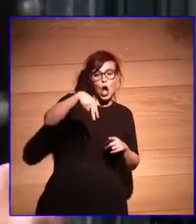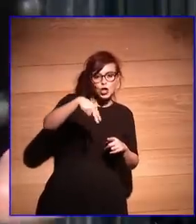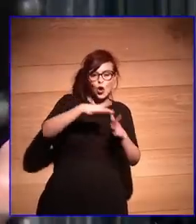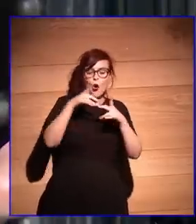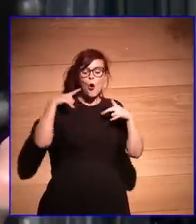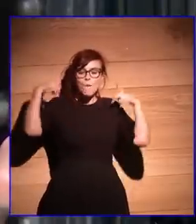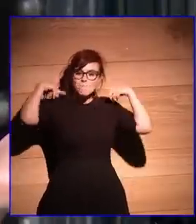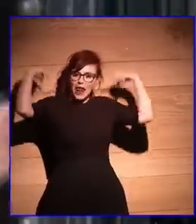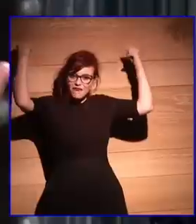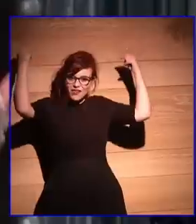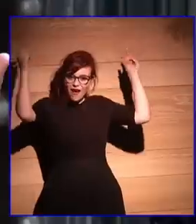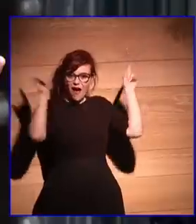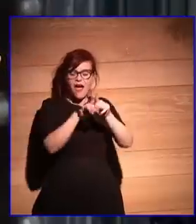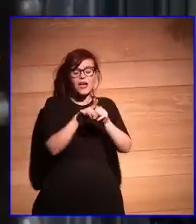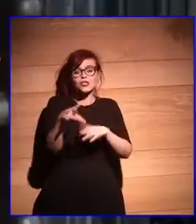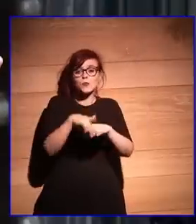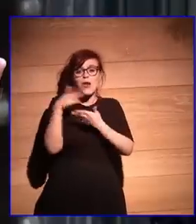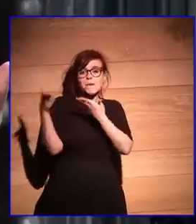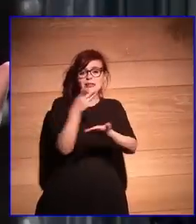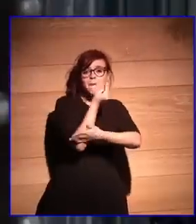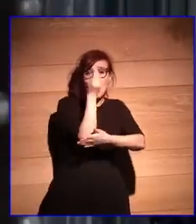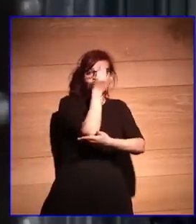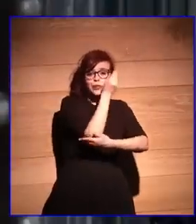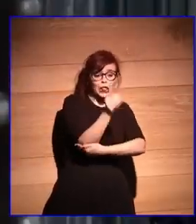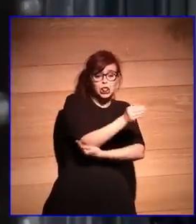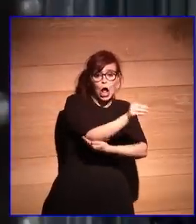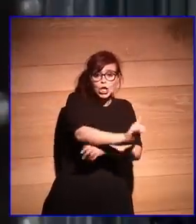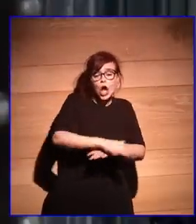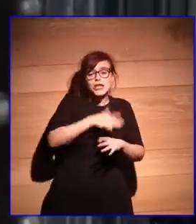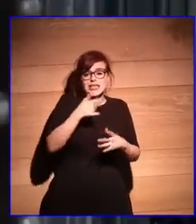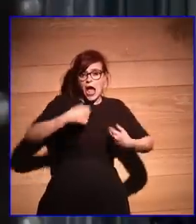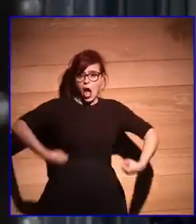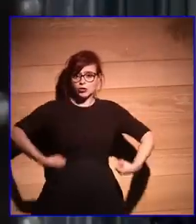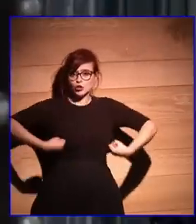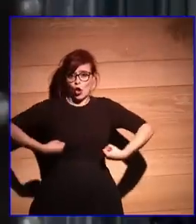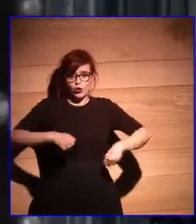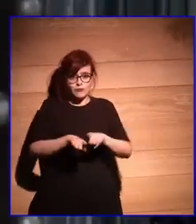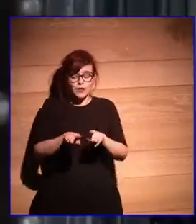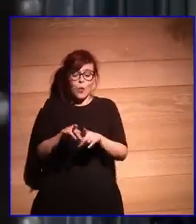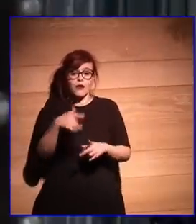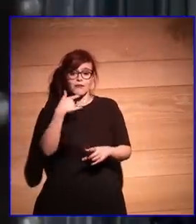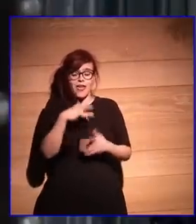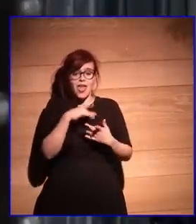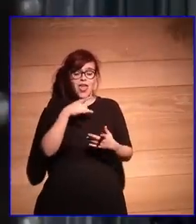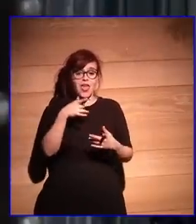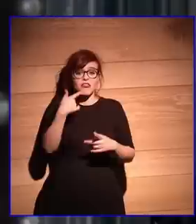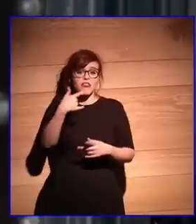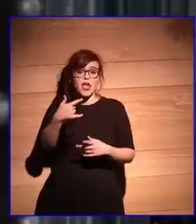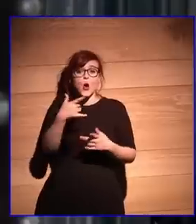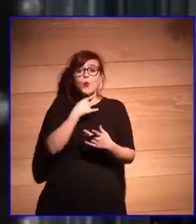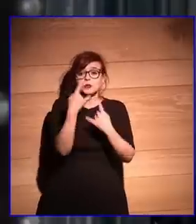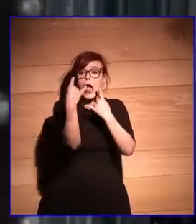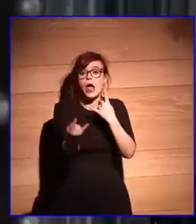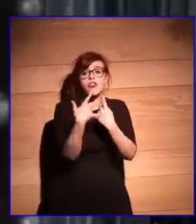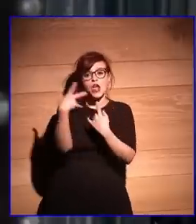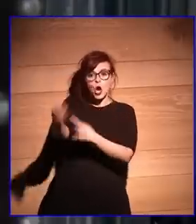montan pardísima, solo a una porque no le invitan a un bautizo y el otro porque la chica que le gusta ha dicho que no y monta una revolución